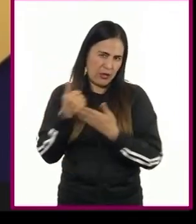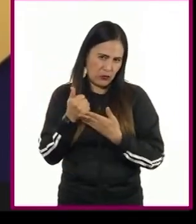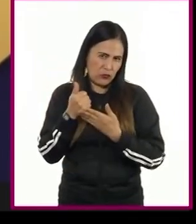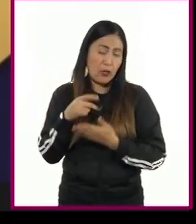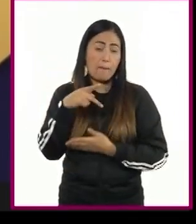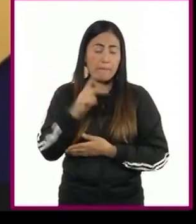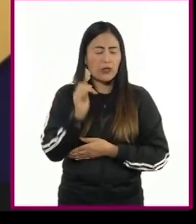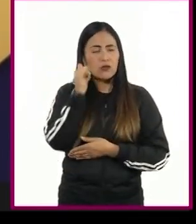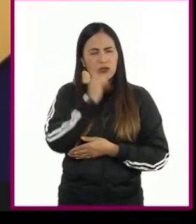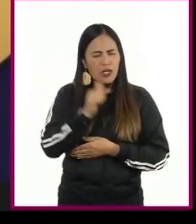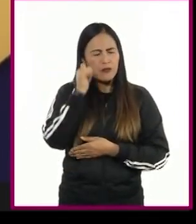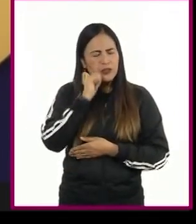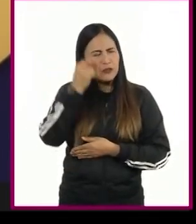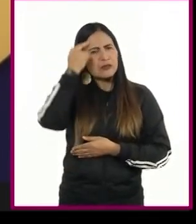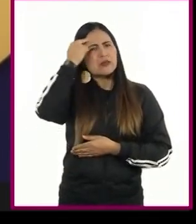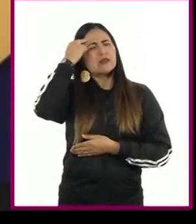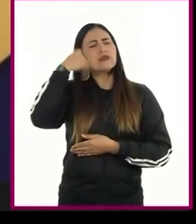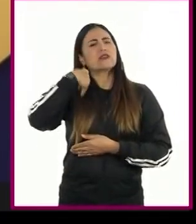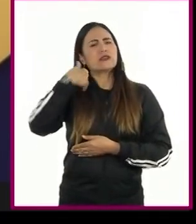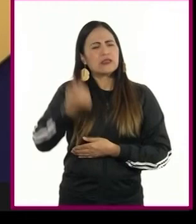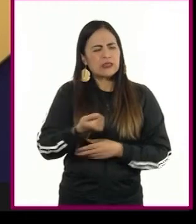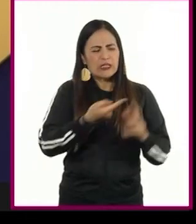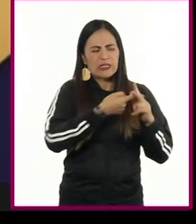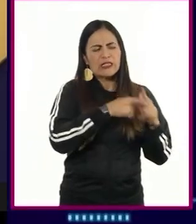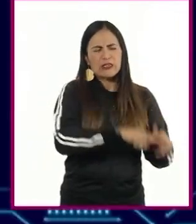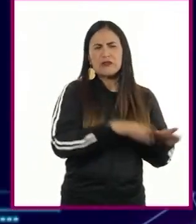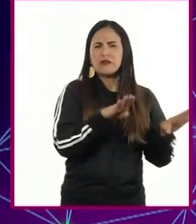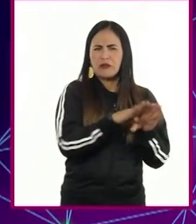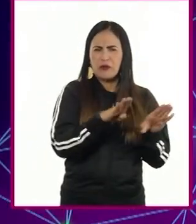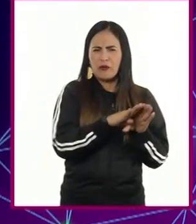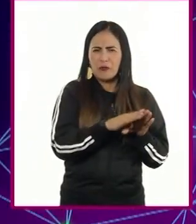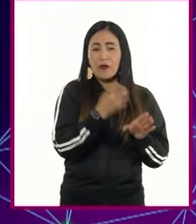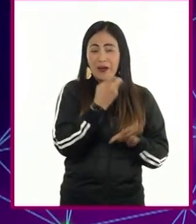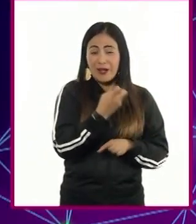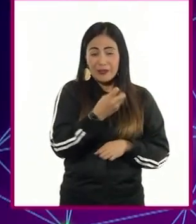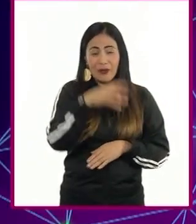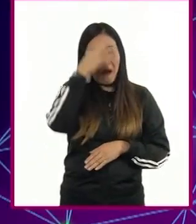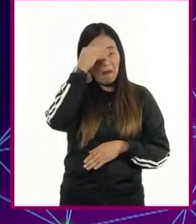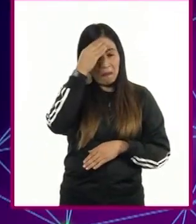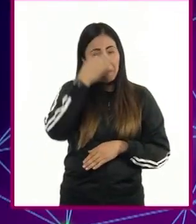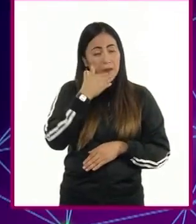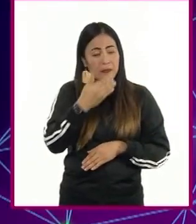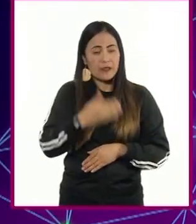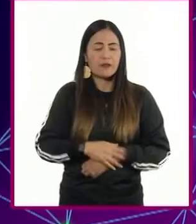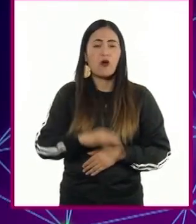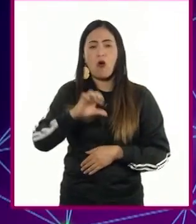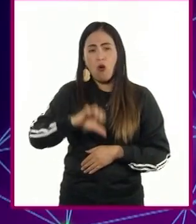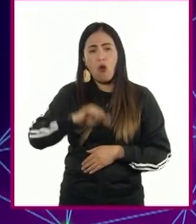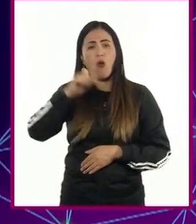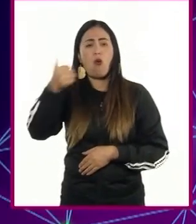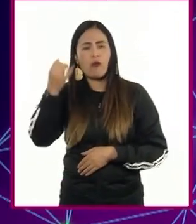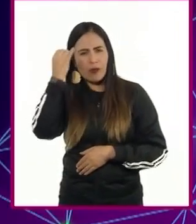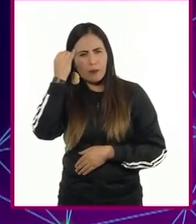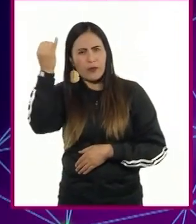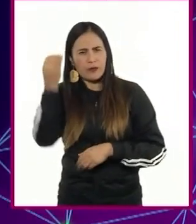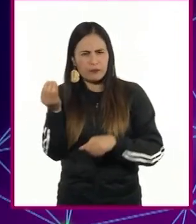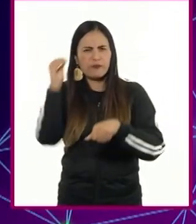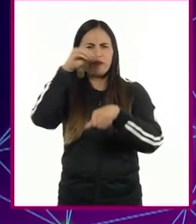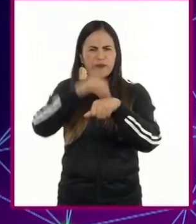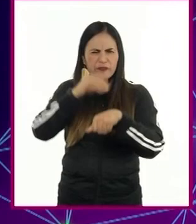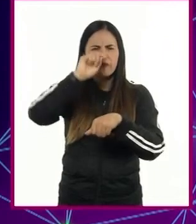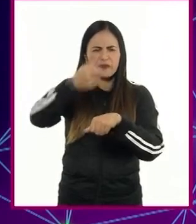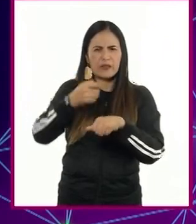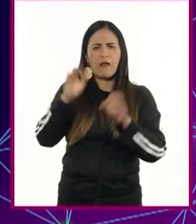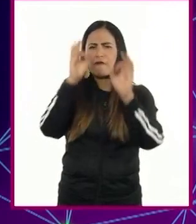tener el conocimiento de los fundamentos que las originaron. Otras de sus aportaciones las observo en sus figuras, que